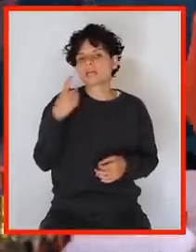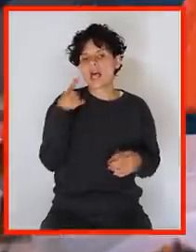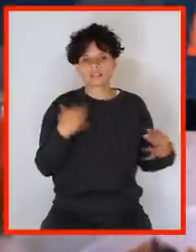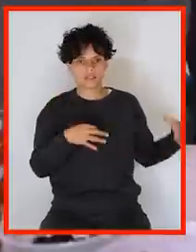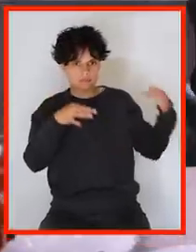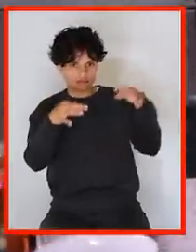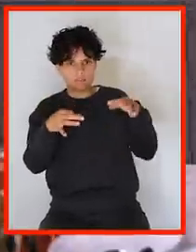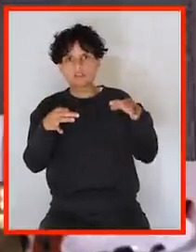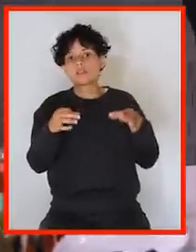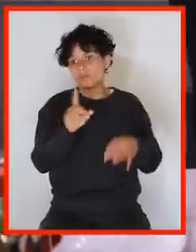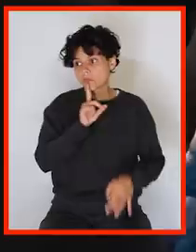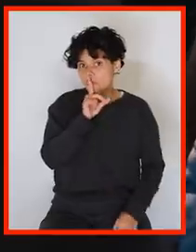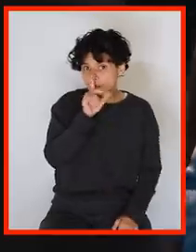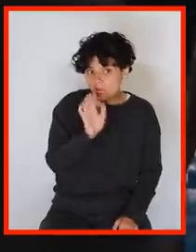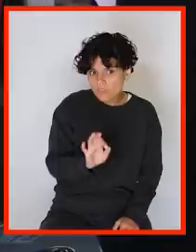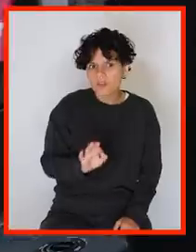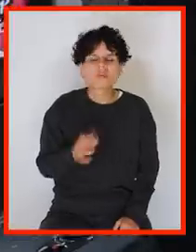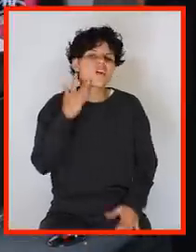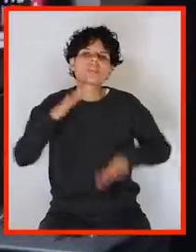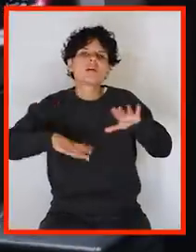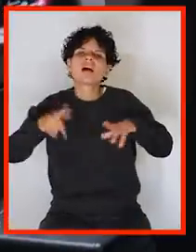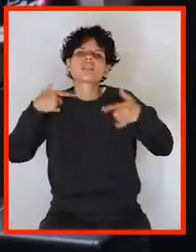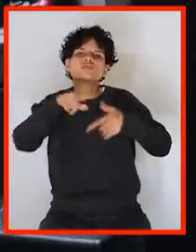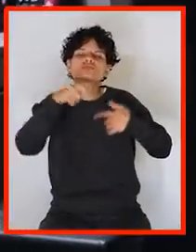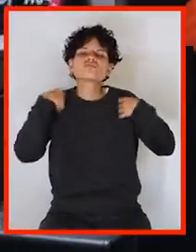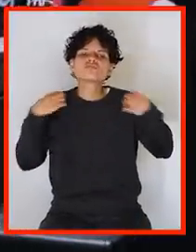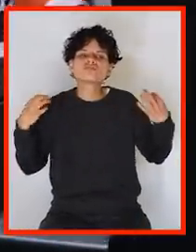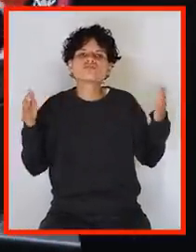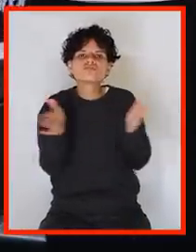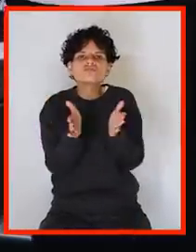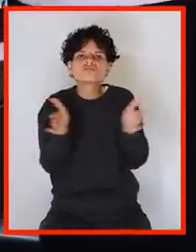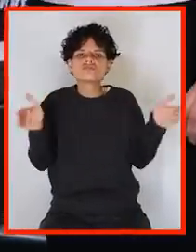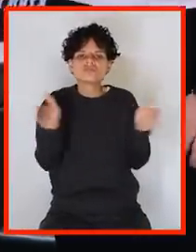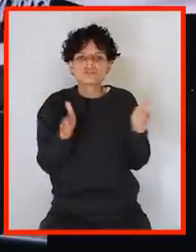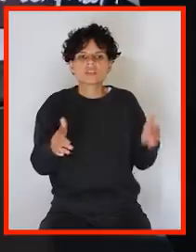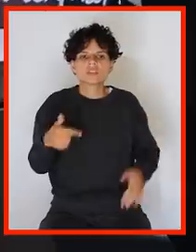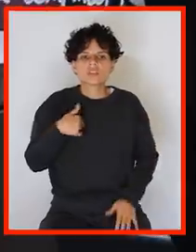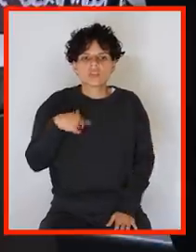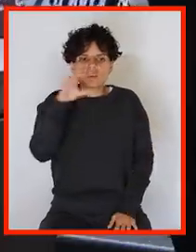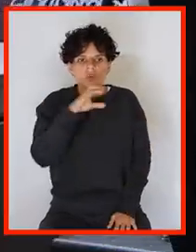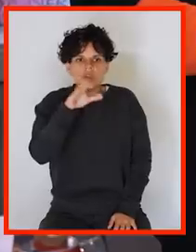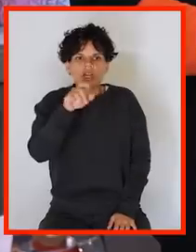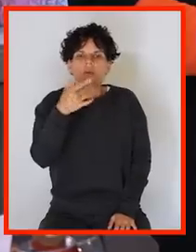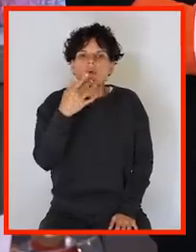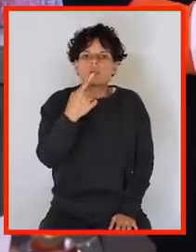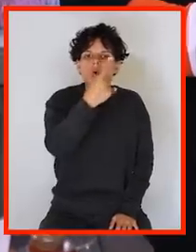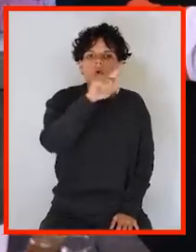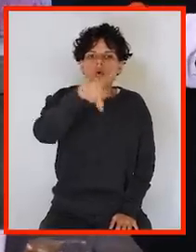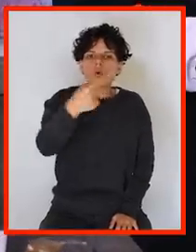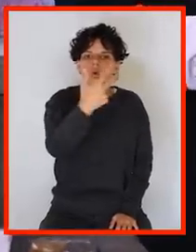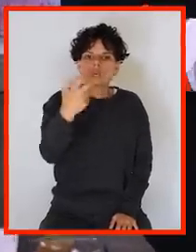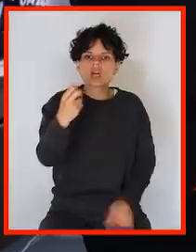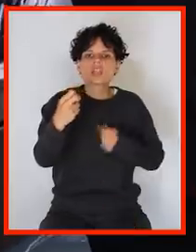Mira este. No, este está... Está ficha, ¿no? Mira. Es que depende de qué talla seas tú, pues. Sí, todas me quedan buenas. Te busqué por Google. ¿Sí? Un